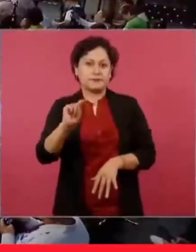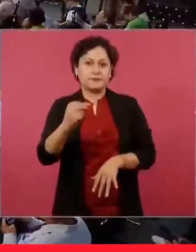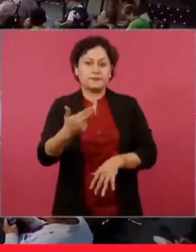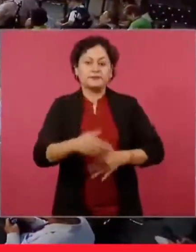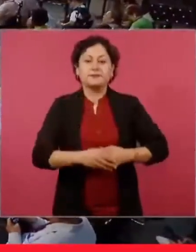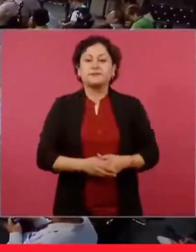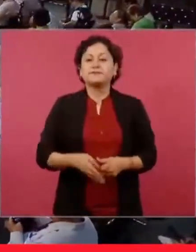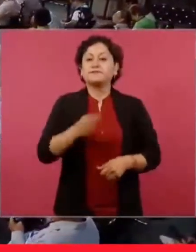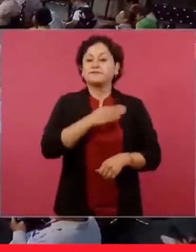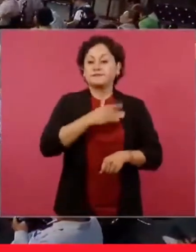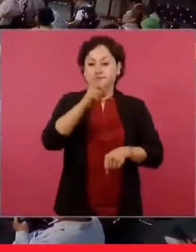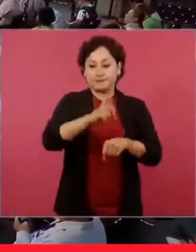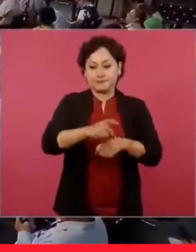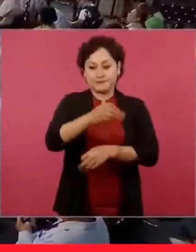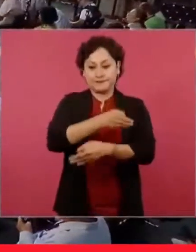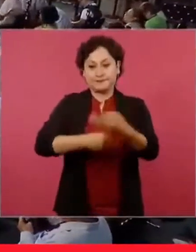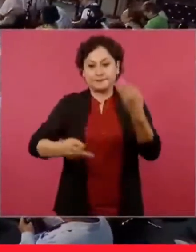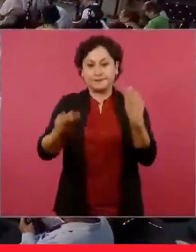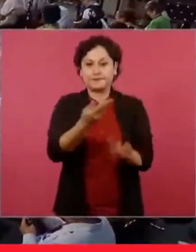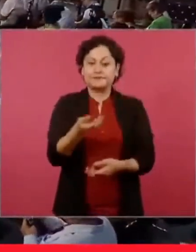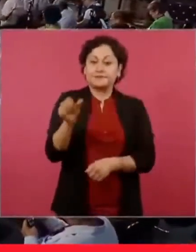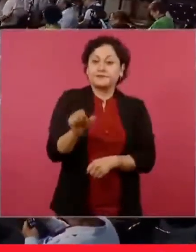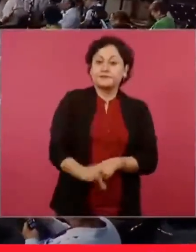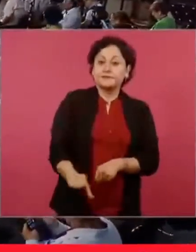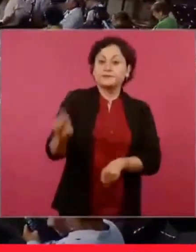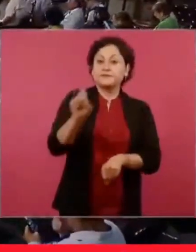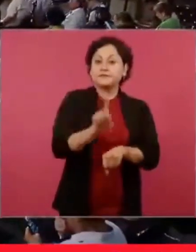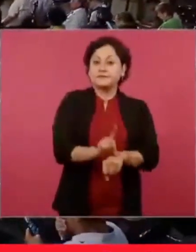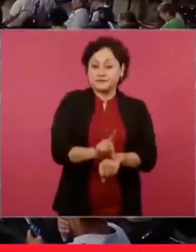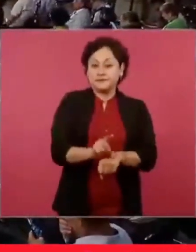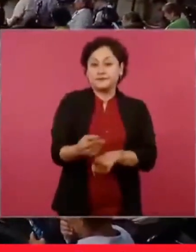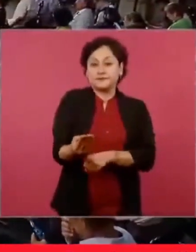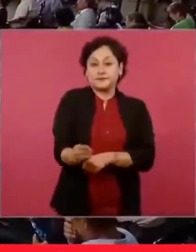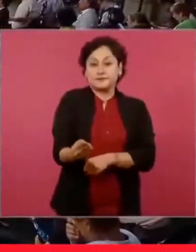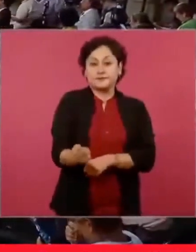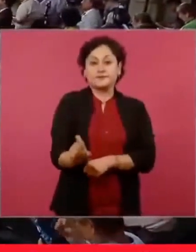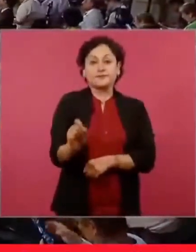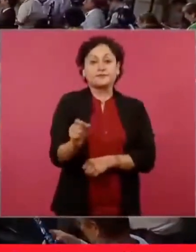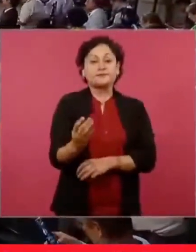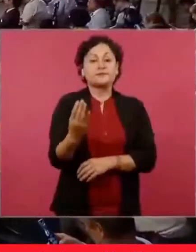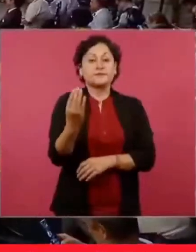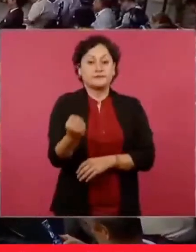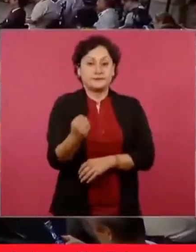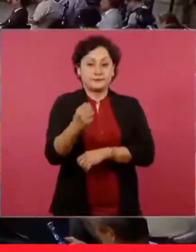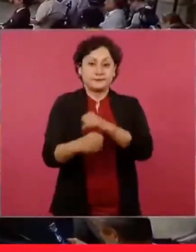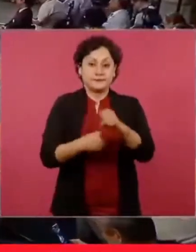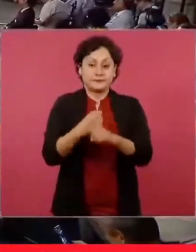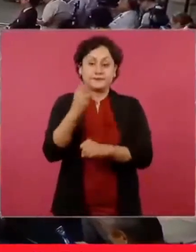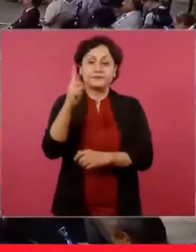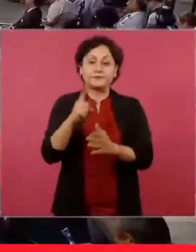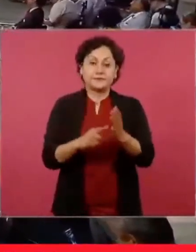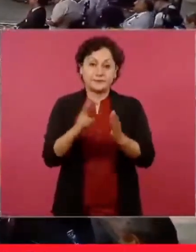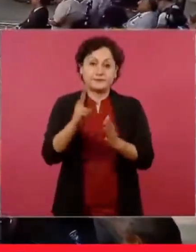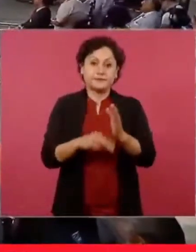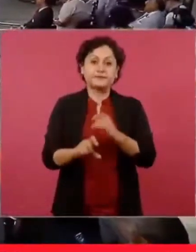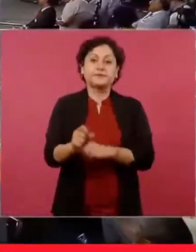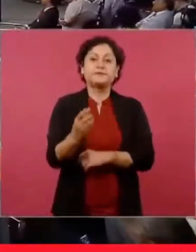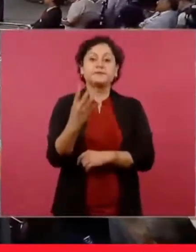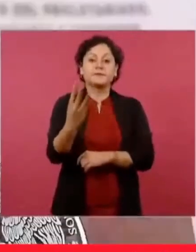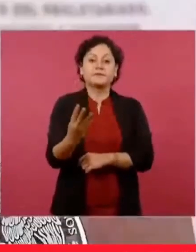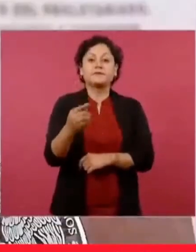buenos días a todas, a todos. Hoy es 29 de mayo del año 2024. Esta es la sección ¿Quiénes quieren las mentiras de la